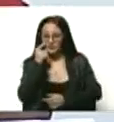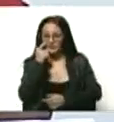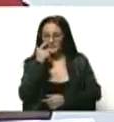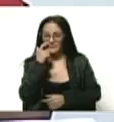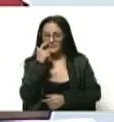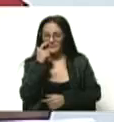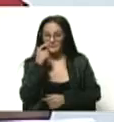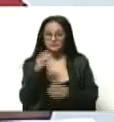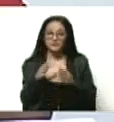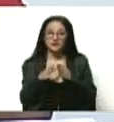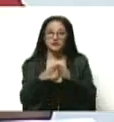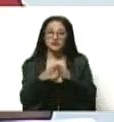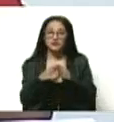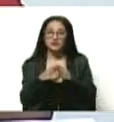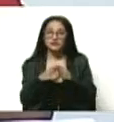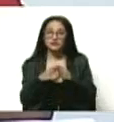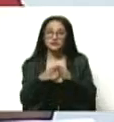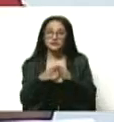venido